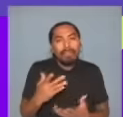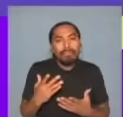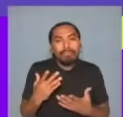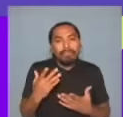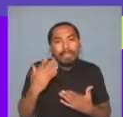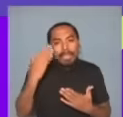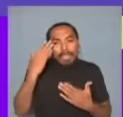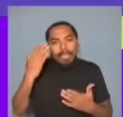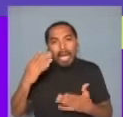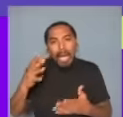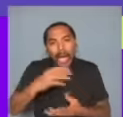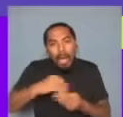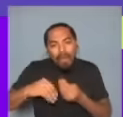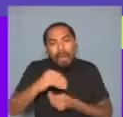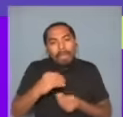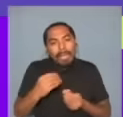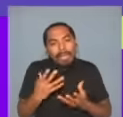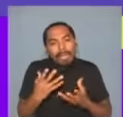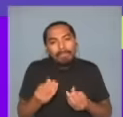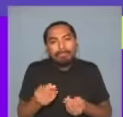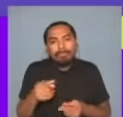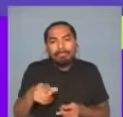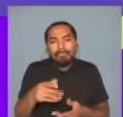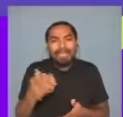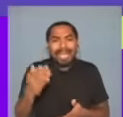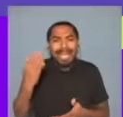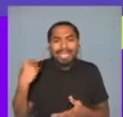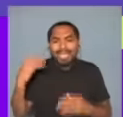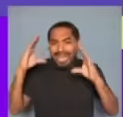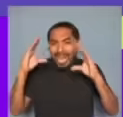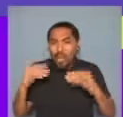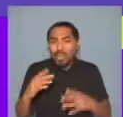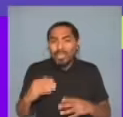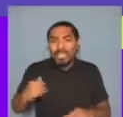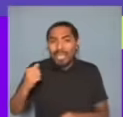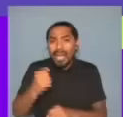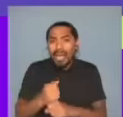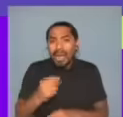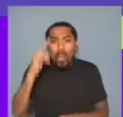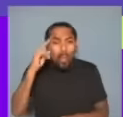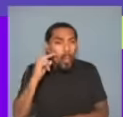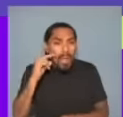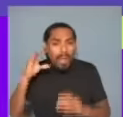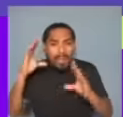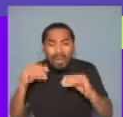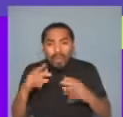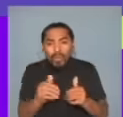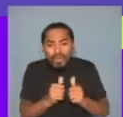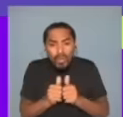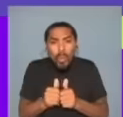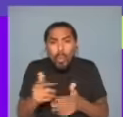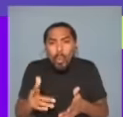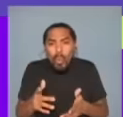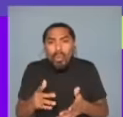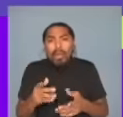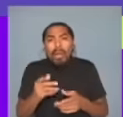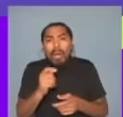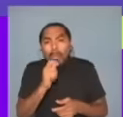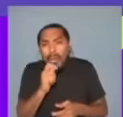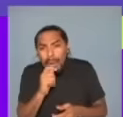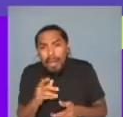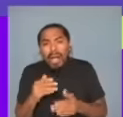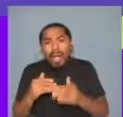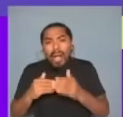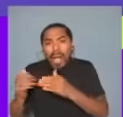perro Solís. Anoche estuvimos hasta las 9 de la noche con Aire Jujeño en el programa, donde hablaba de